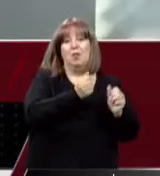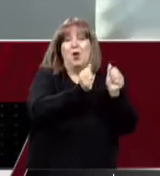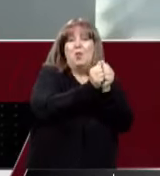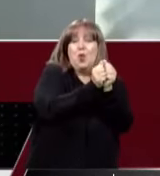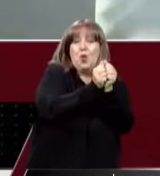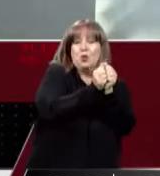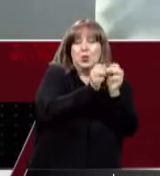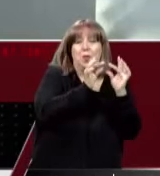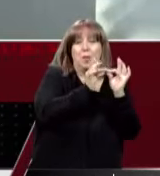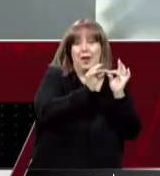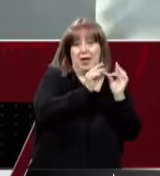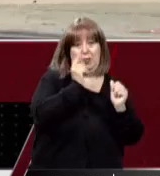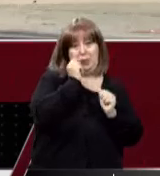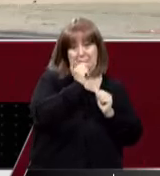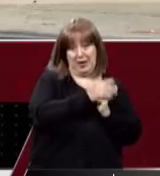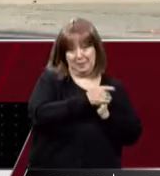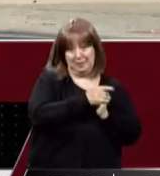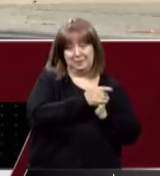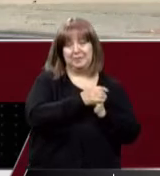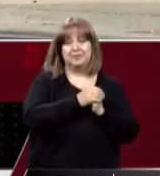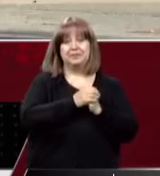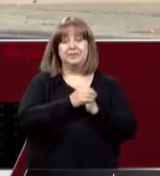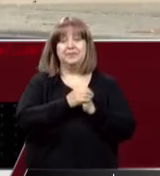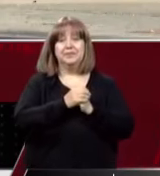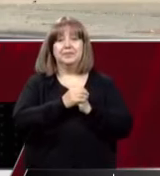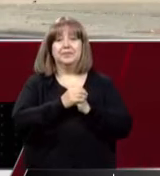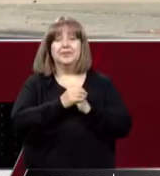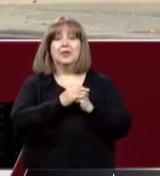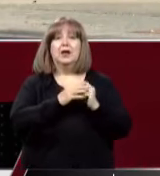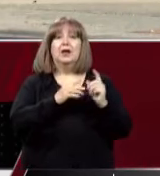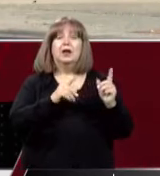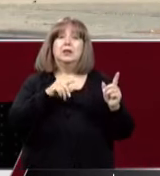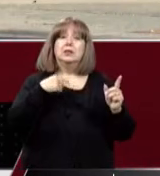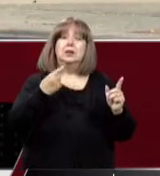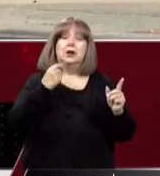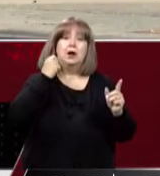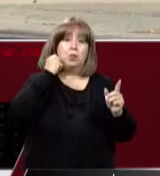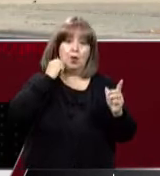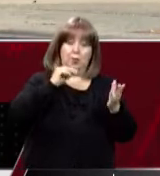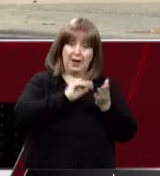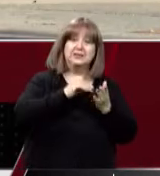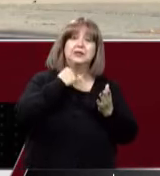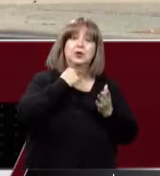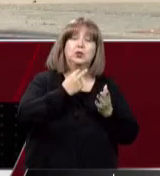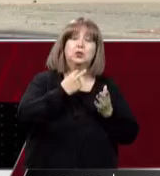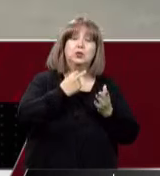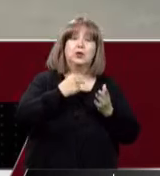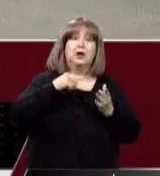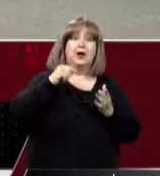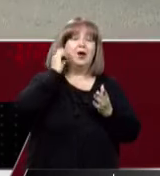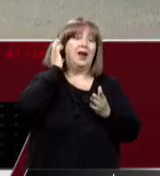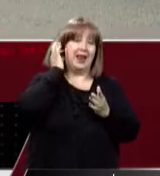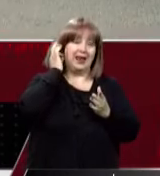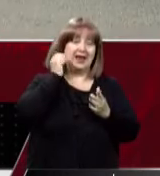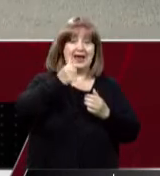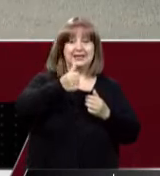celo a mi hijo. Silvia. Tuviste otro hijo más con Aquino, ¿no? Una nena que tiene ¿cuántos años ahora? Tiene 6 años ella. ¿No